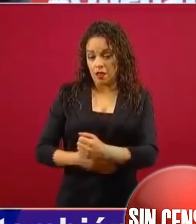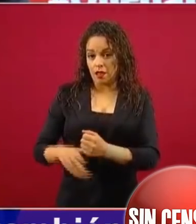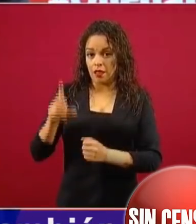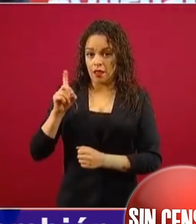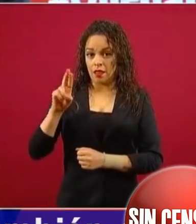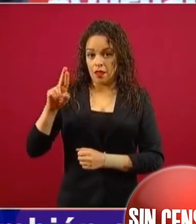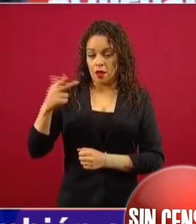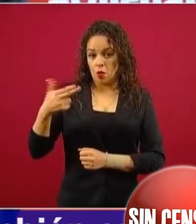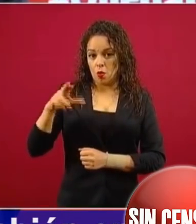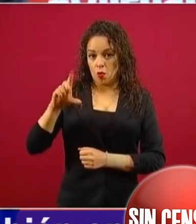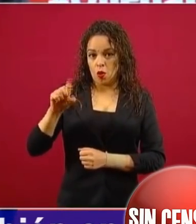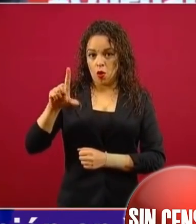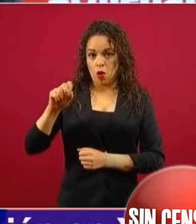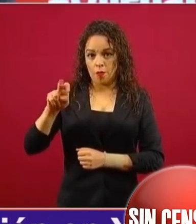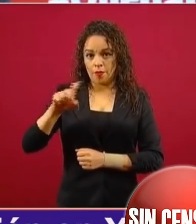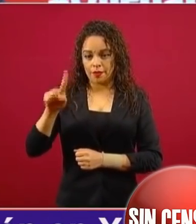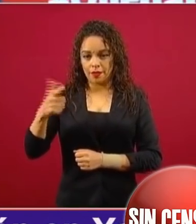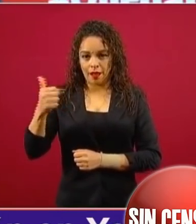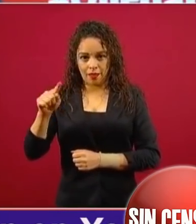vienen